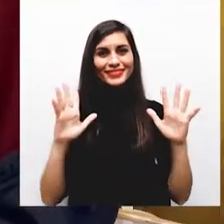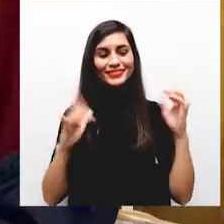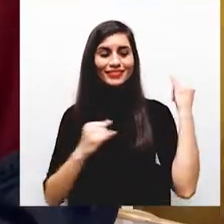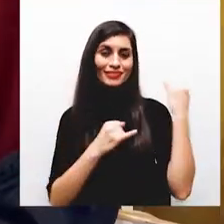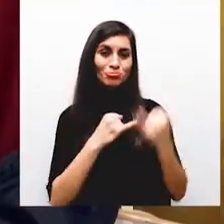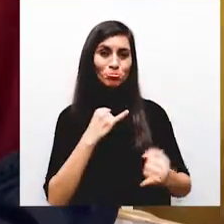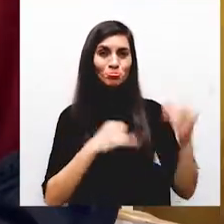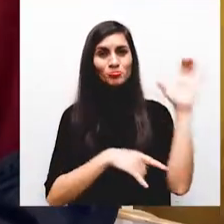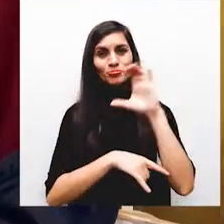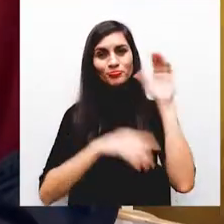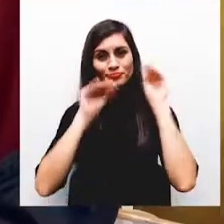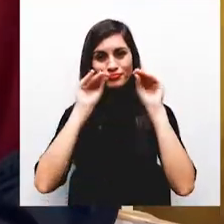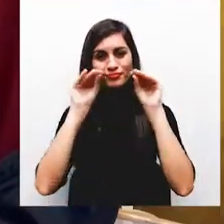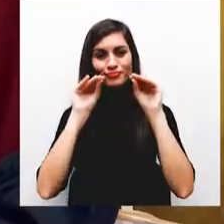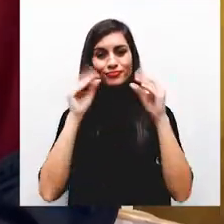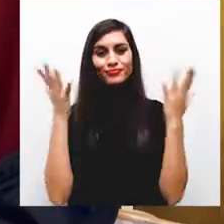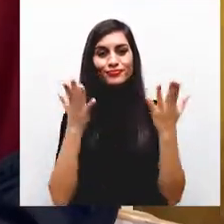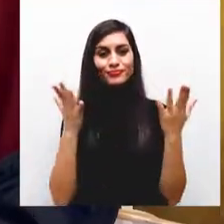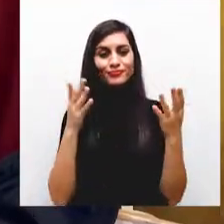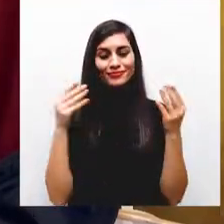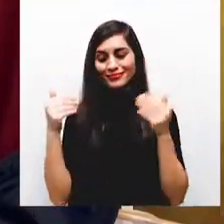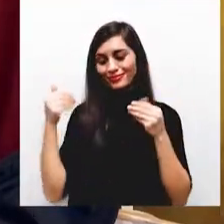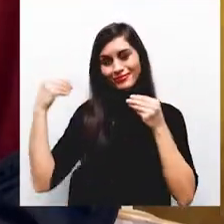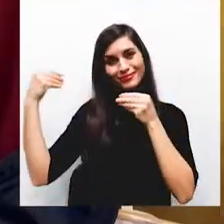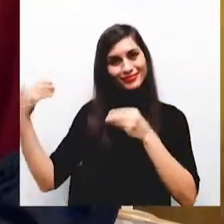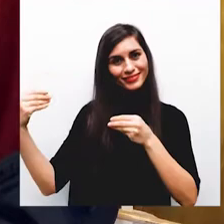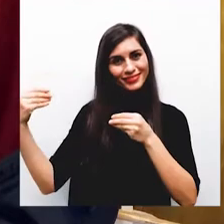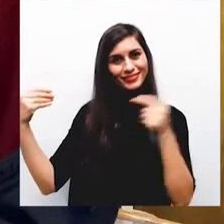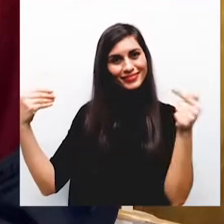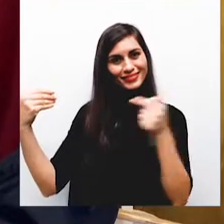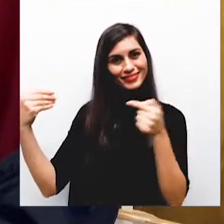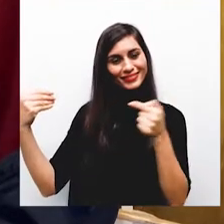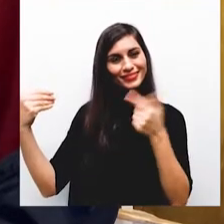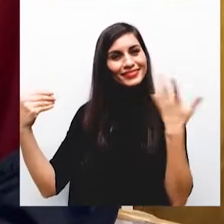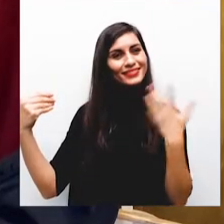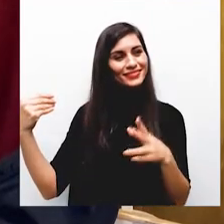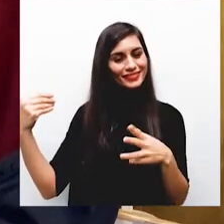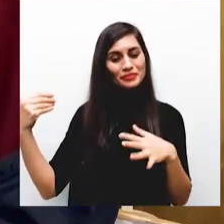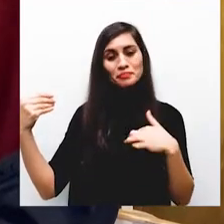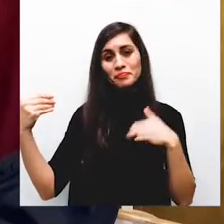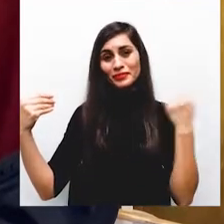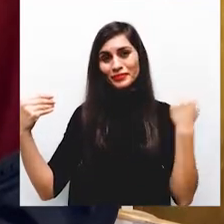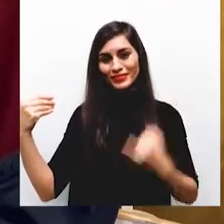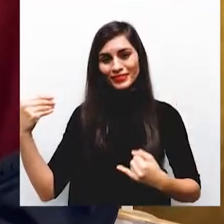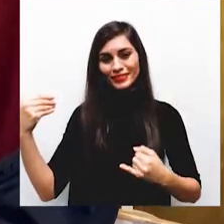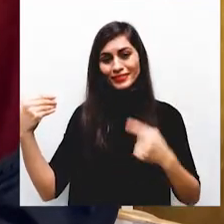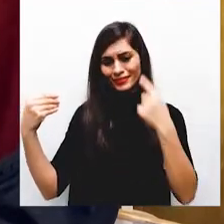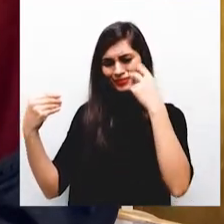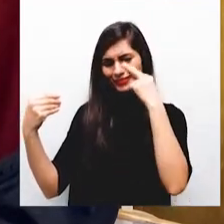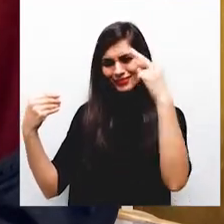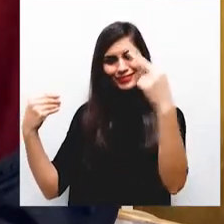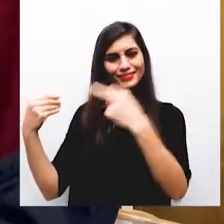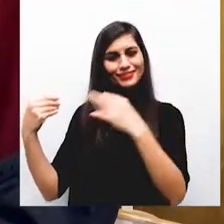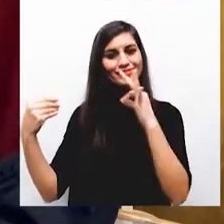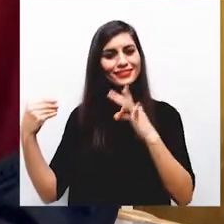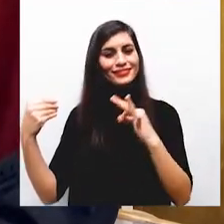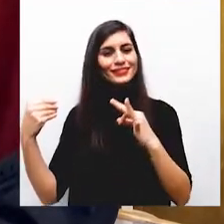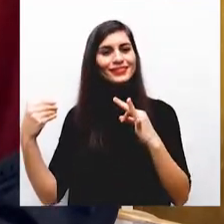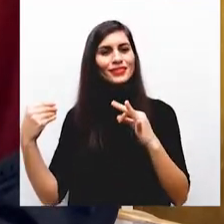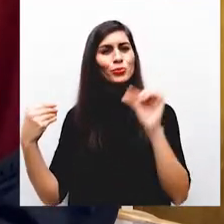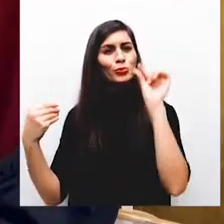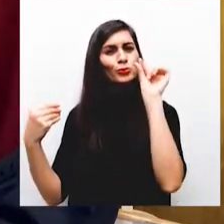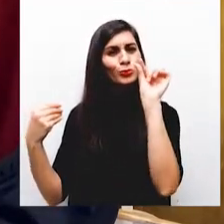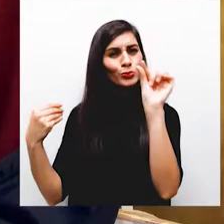Bueno, hemos llegado al final del taller. Este es el resultado de mi trabajo, de mi máscara. Como podrán ver,